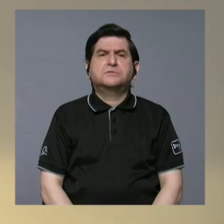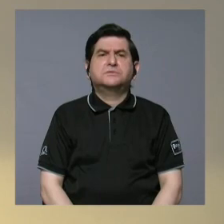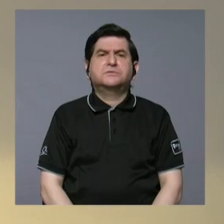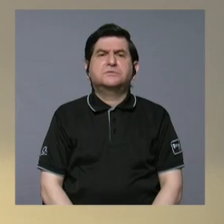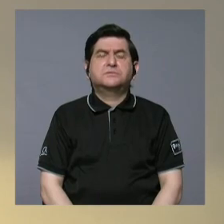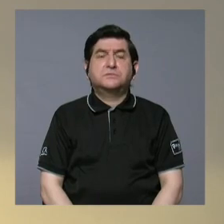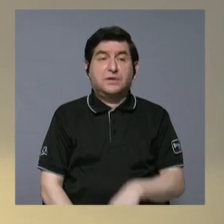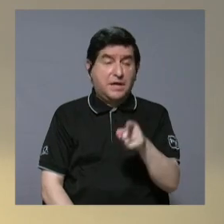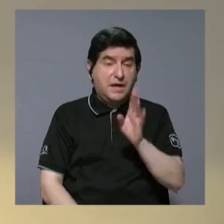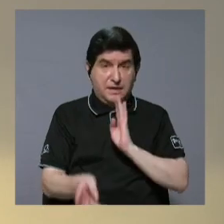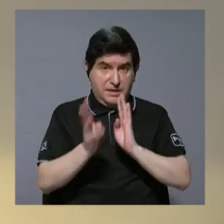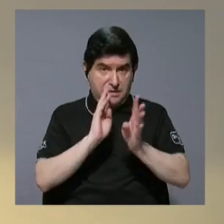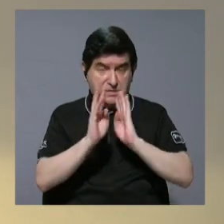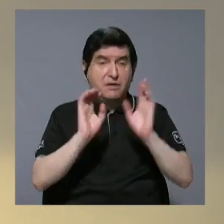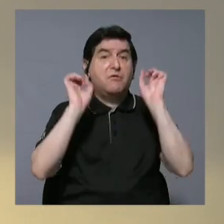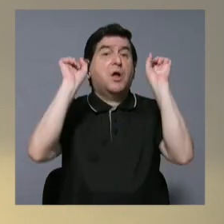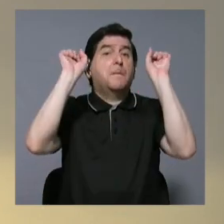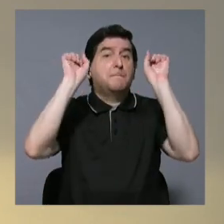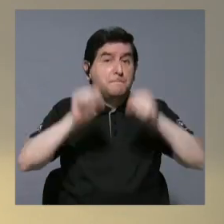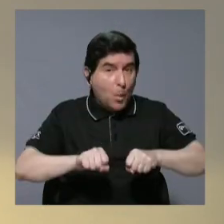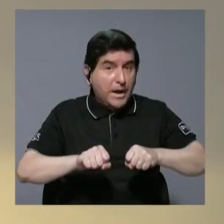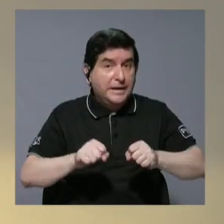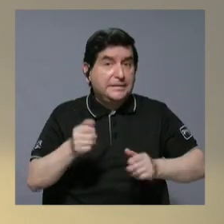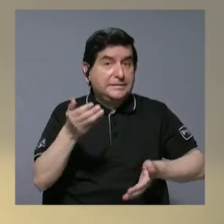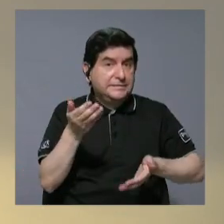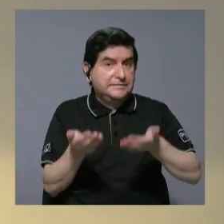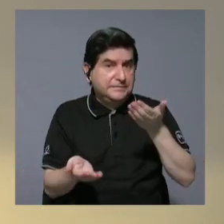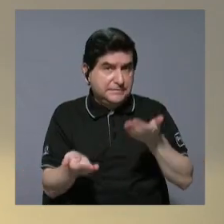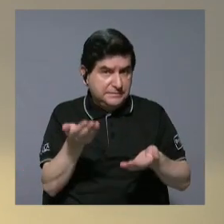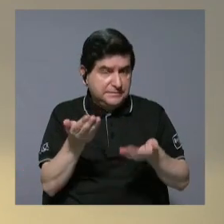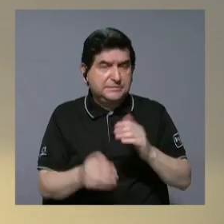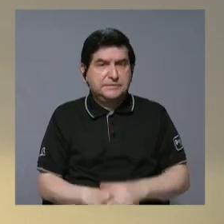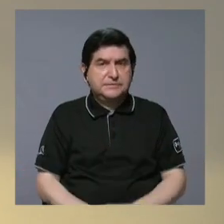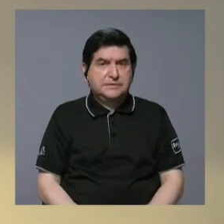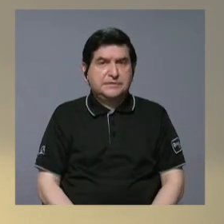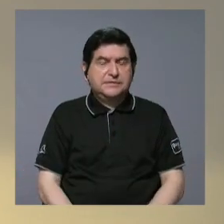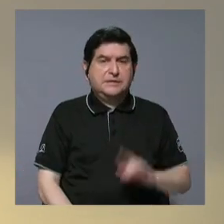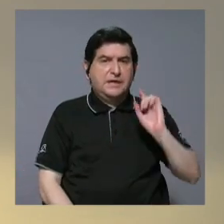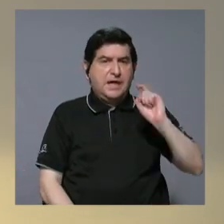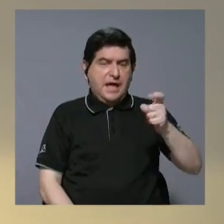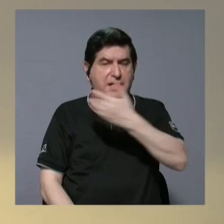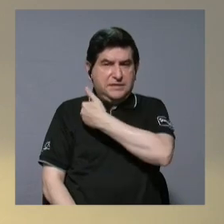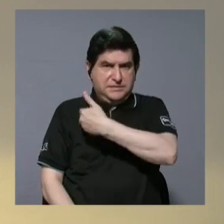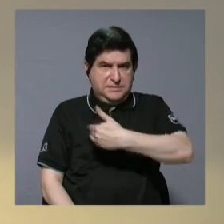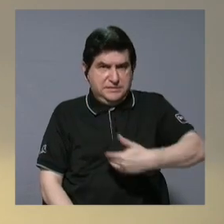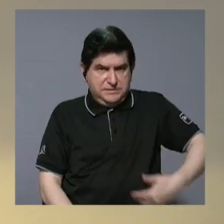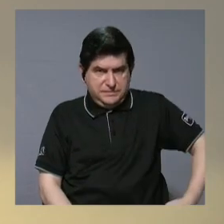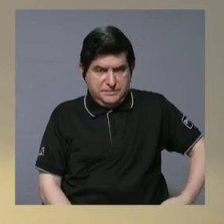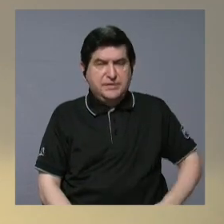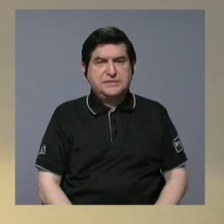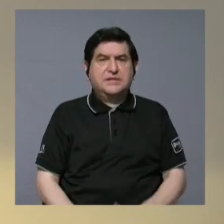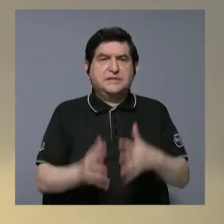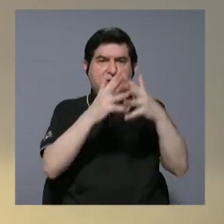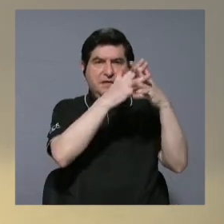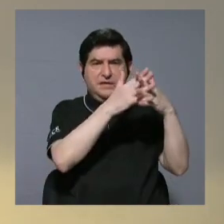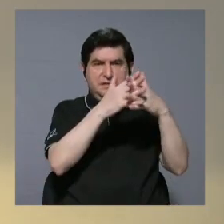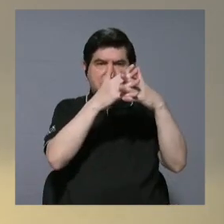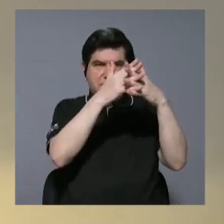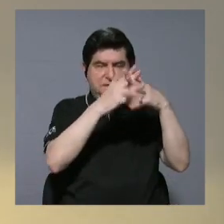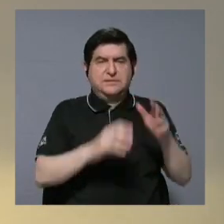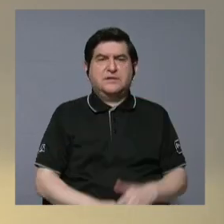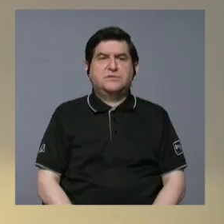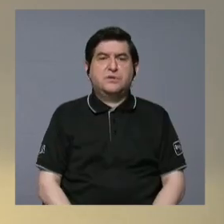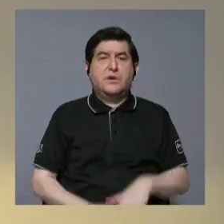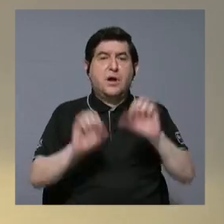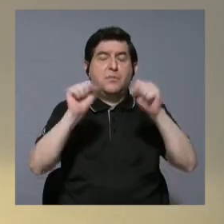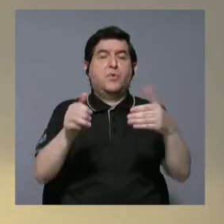donde se habla de que pudiera ser que el expresidente de Estados Unidos